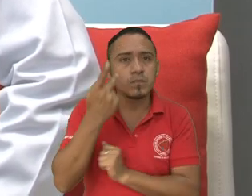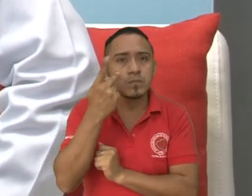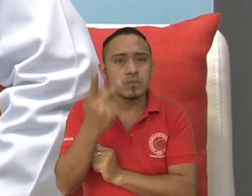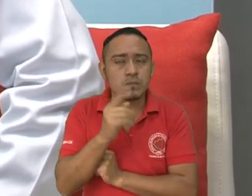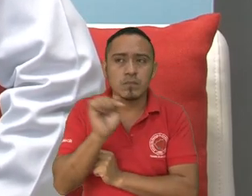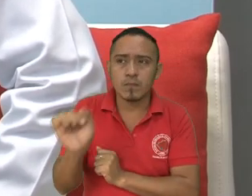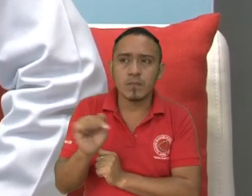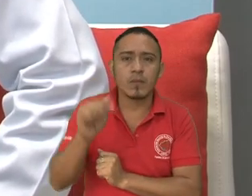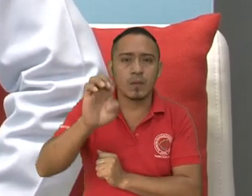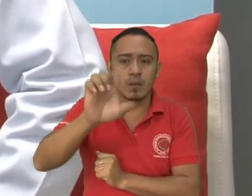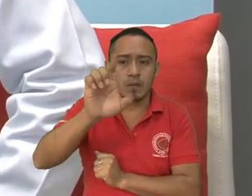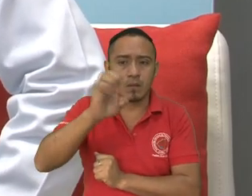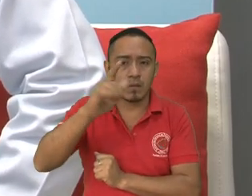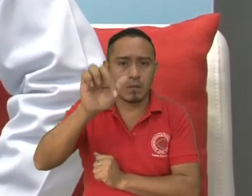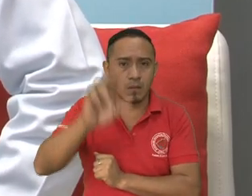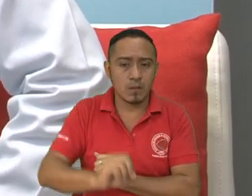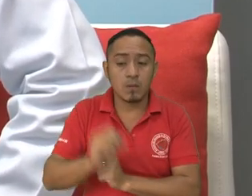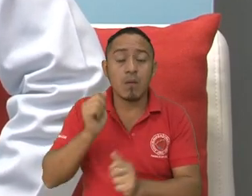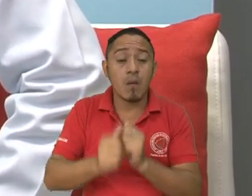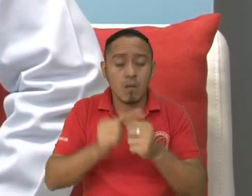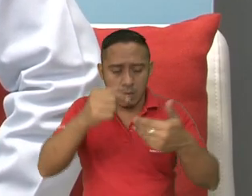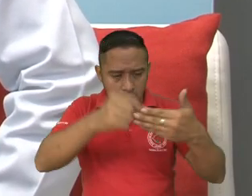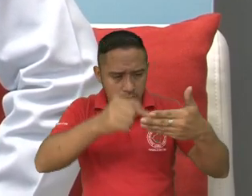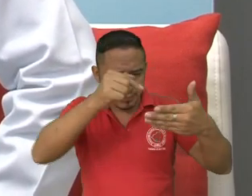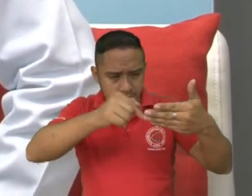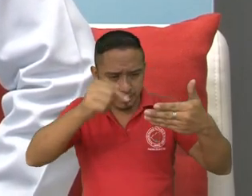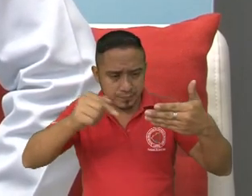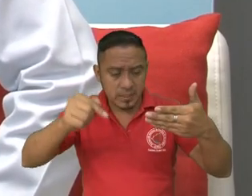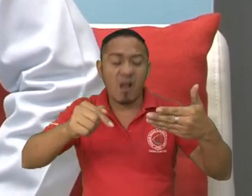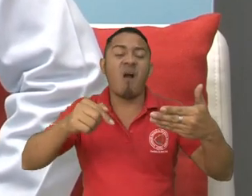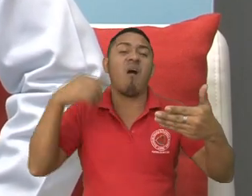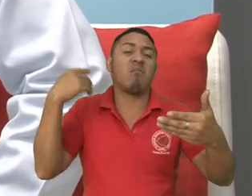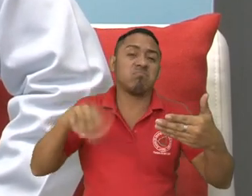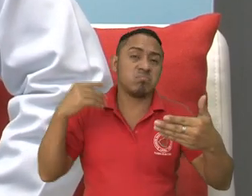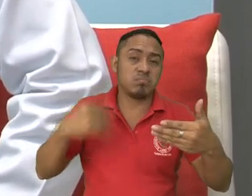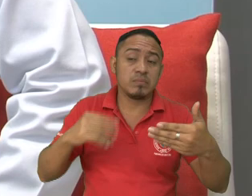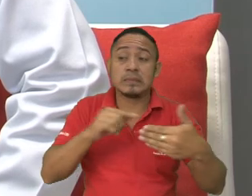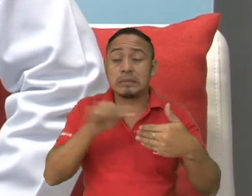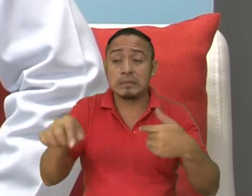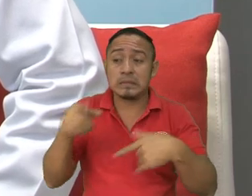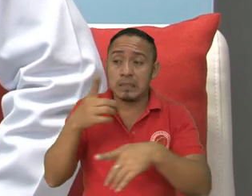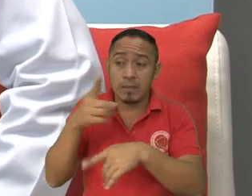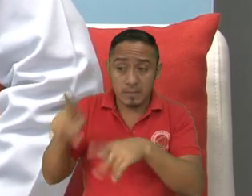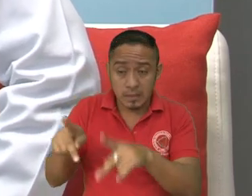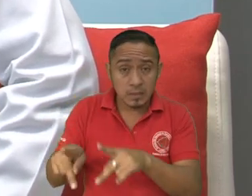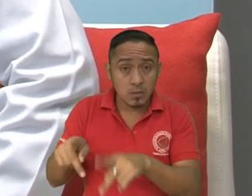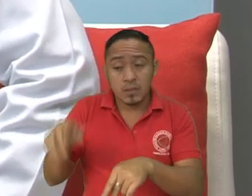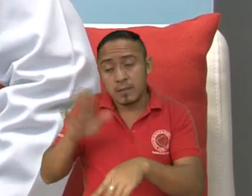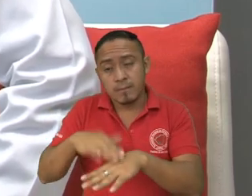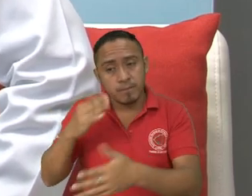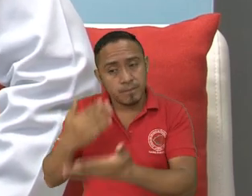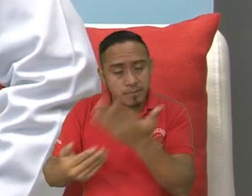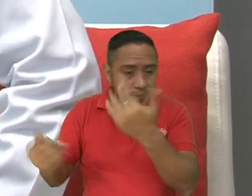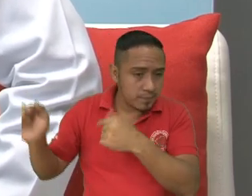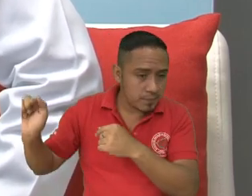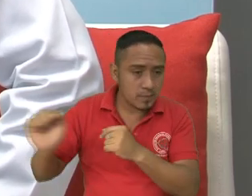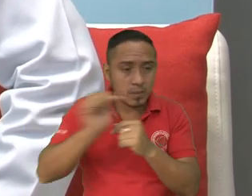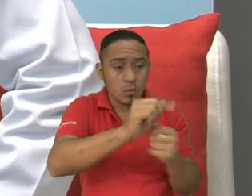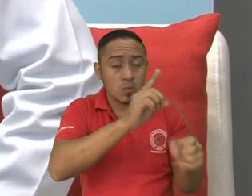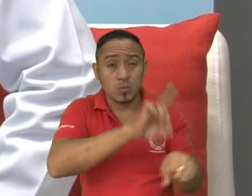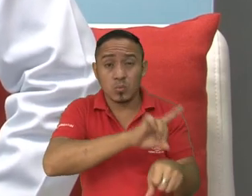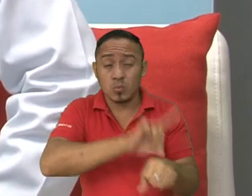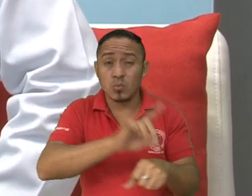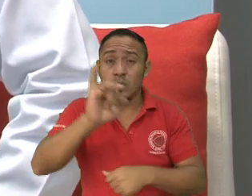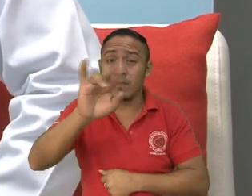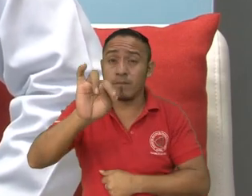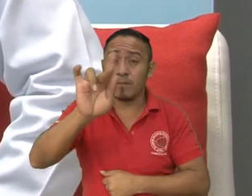nuestro electrocardiograma sale con afectaciones, lo que corresponde es enviar a la persona con el médico